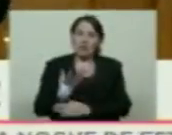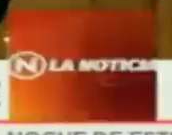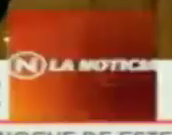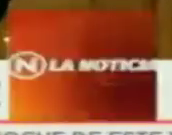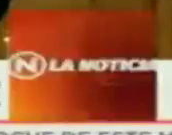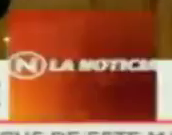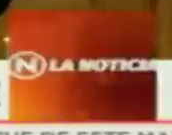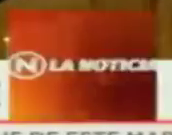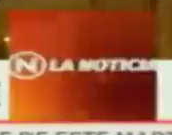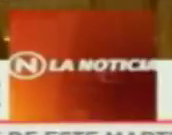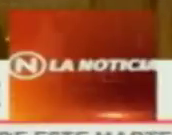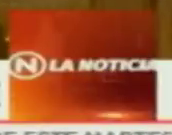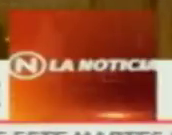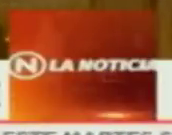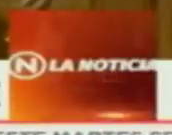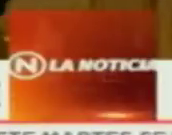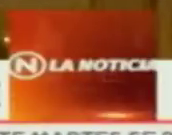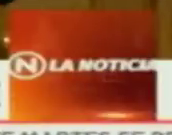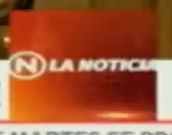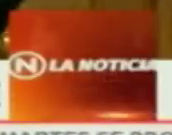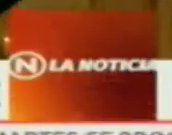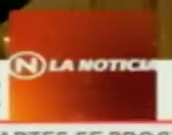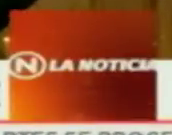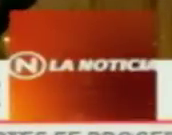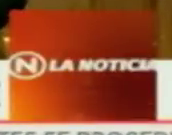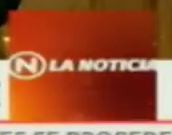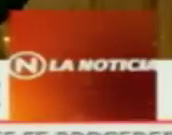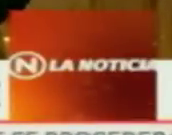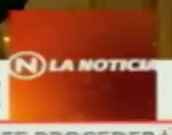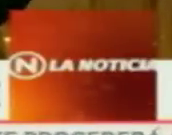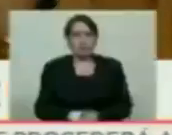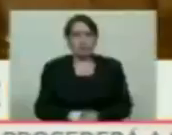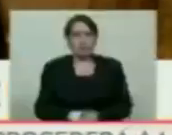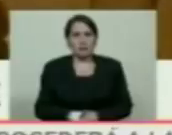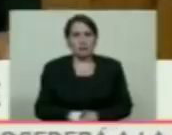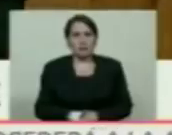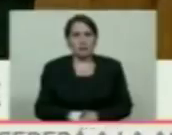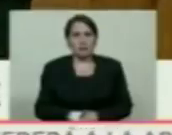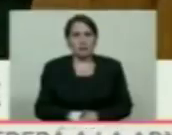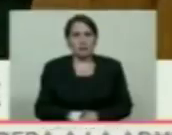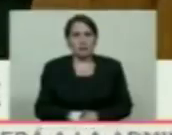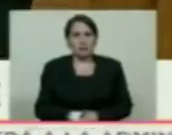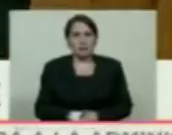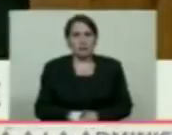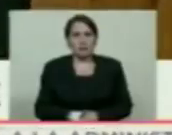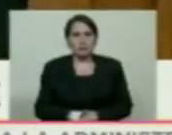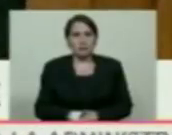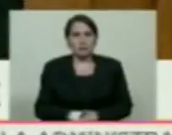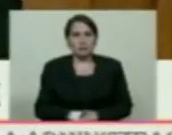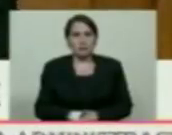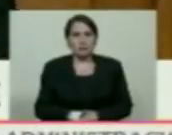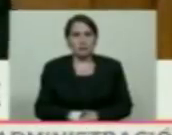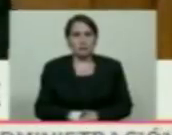eso. Claro, no quisiera tener una flor así con reserva, la perica, el perico y 7 espadas por lo menos, para